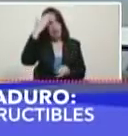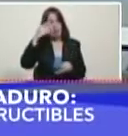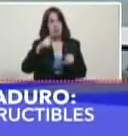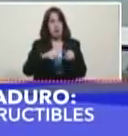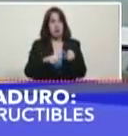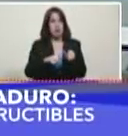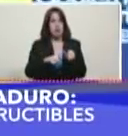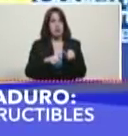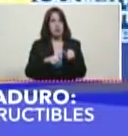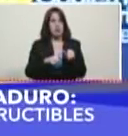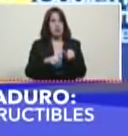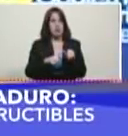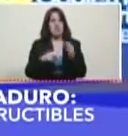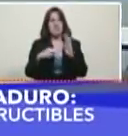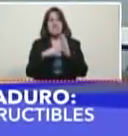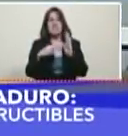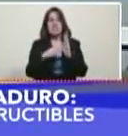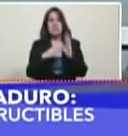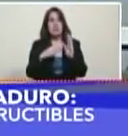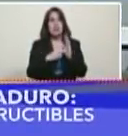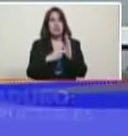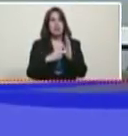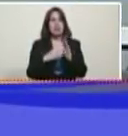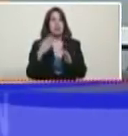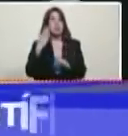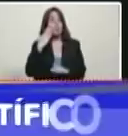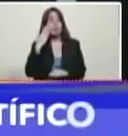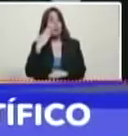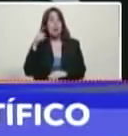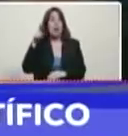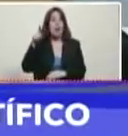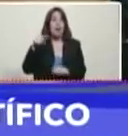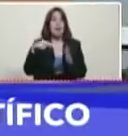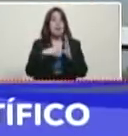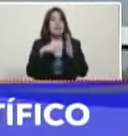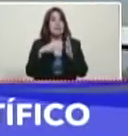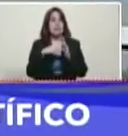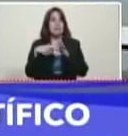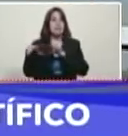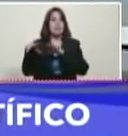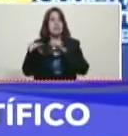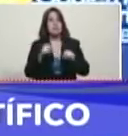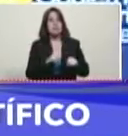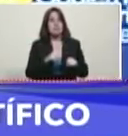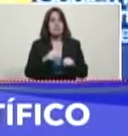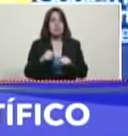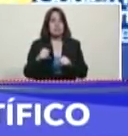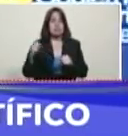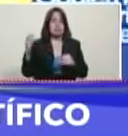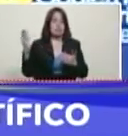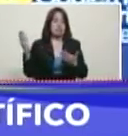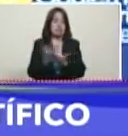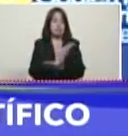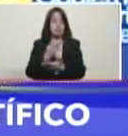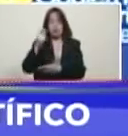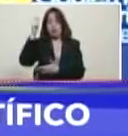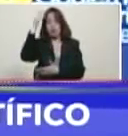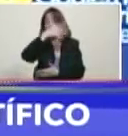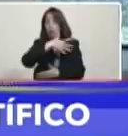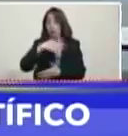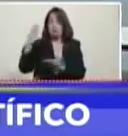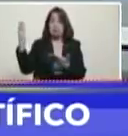Sirio. Así o sea es. Que... Mi mamá es de Alepo, donde Donald Trump no dejó nada. Así es. ¿Y Carvalho sí